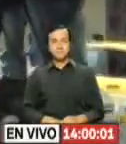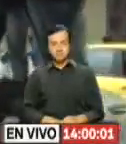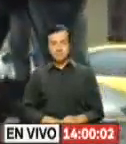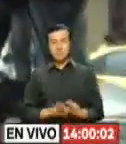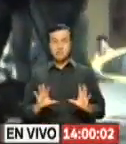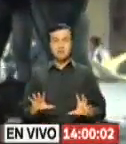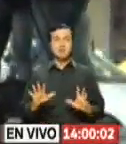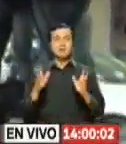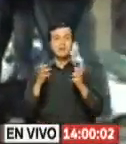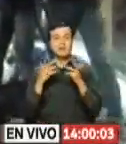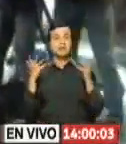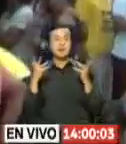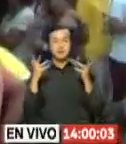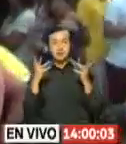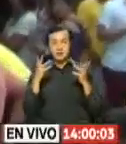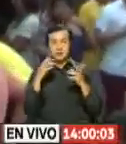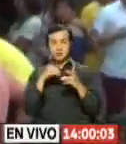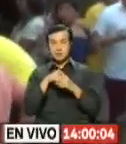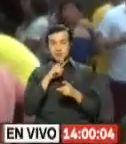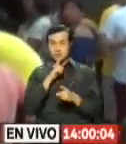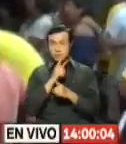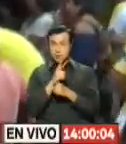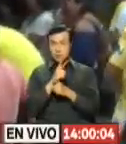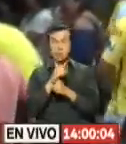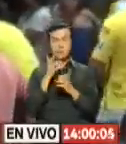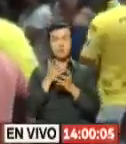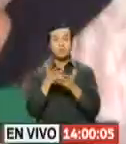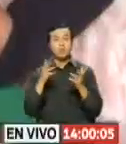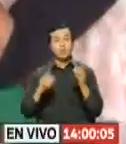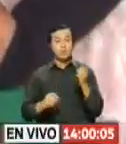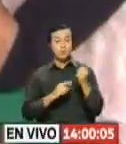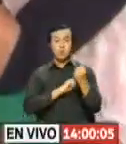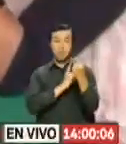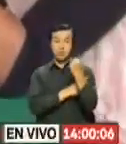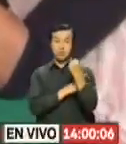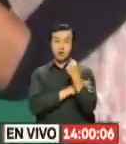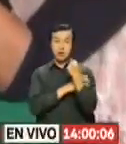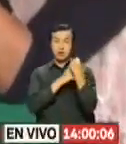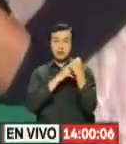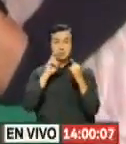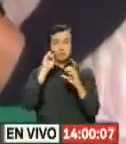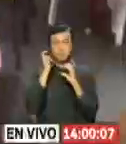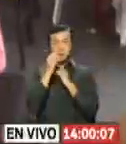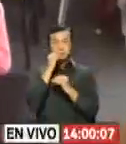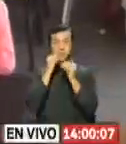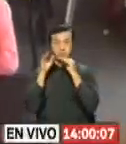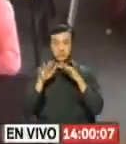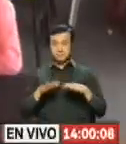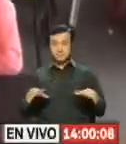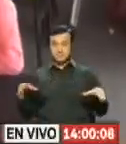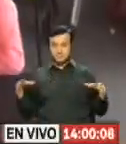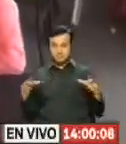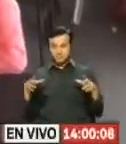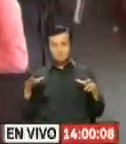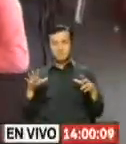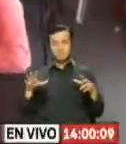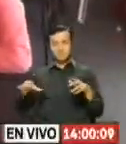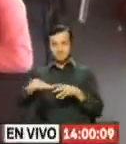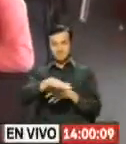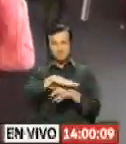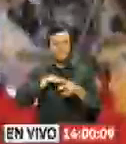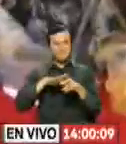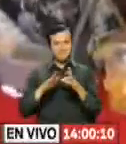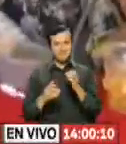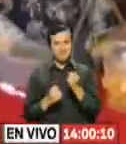Festival que busca ser institucionalizado, ya que permite el fortalecimiento del turismo gastronómico en la localidad y sus